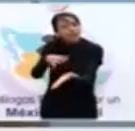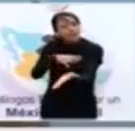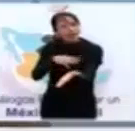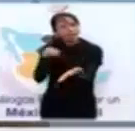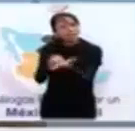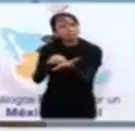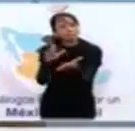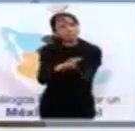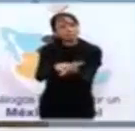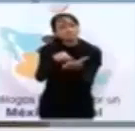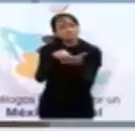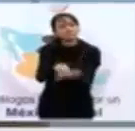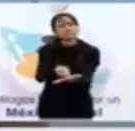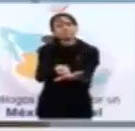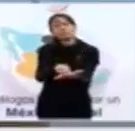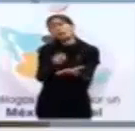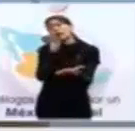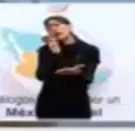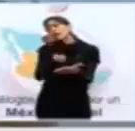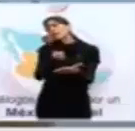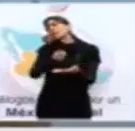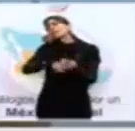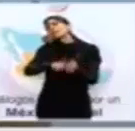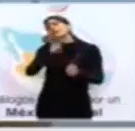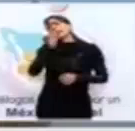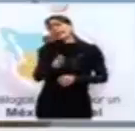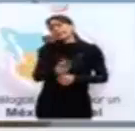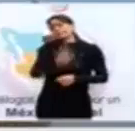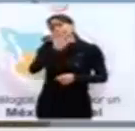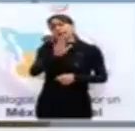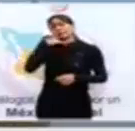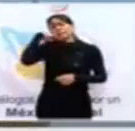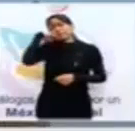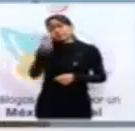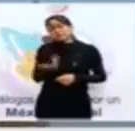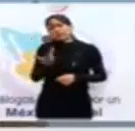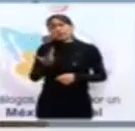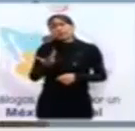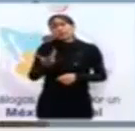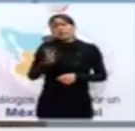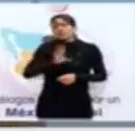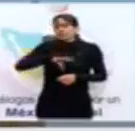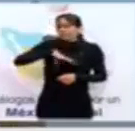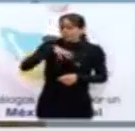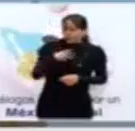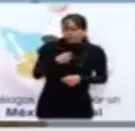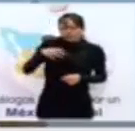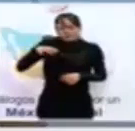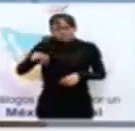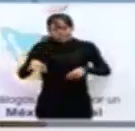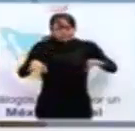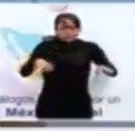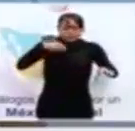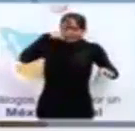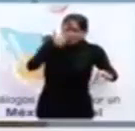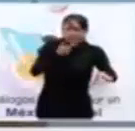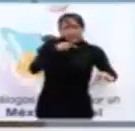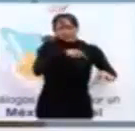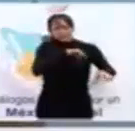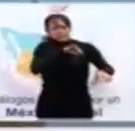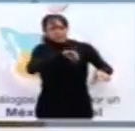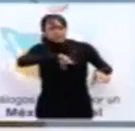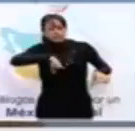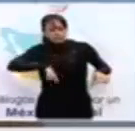de conjuntar ambos esfuerzos, ¿no?, en una política, ¿no?, a partir de lo que es